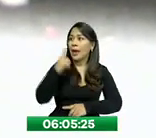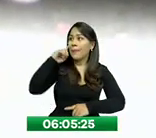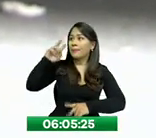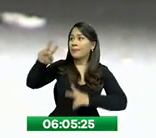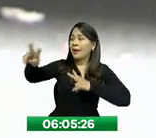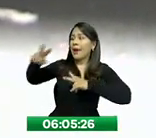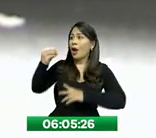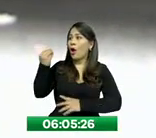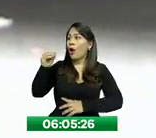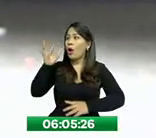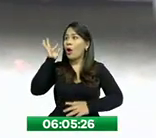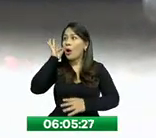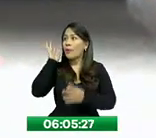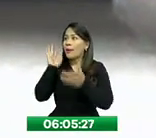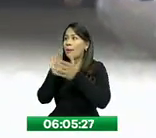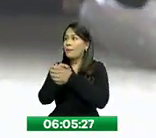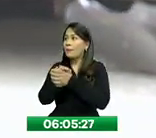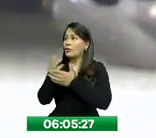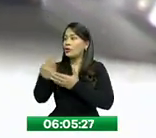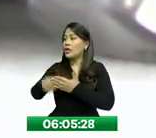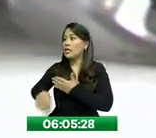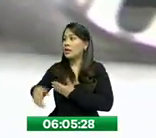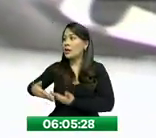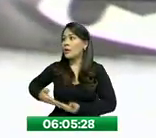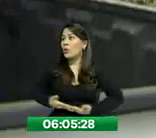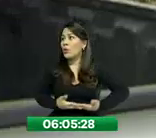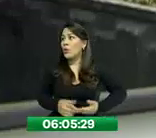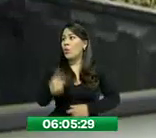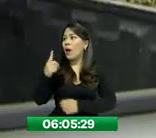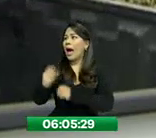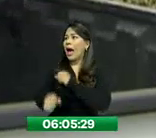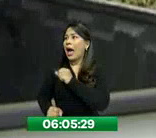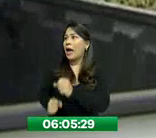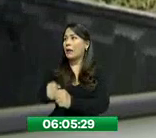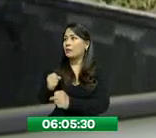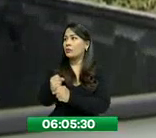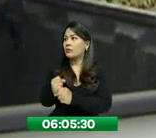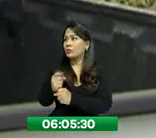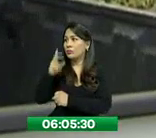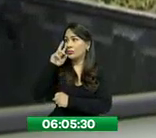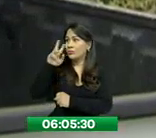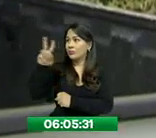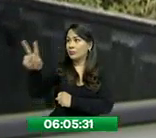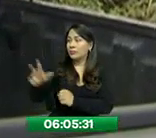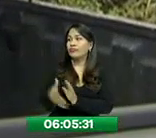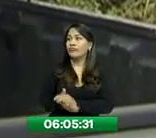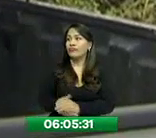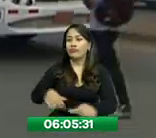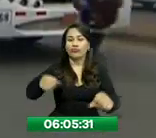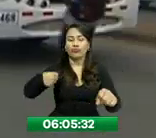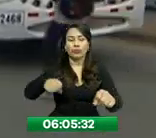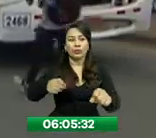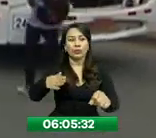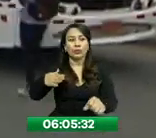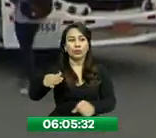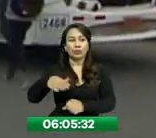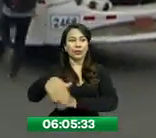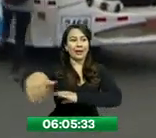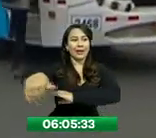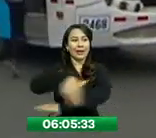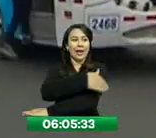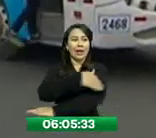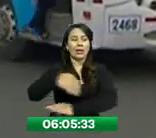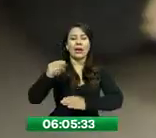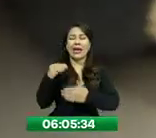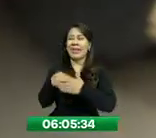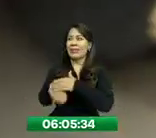esta joven, su esposo y su pequeña hija de 1 año y medio, quienes se movilizaban en una motocicleta en la avenida Casuarina, justo